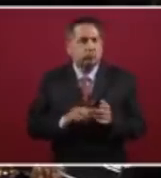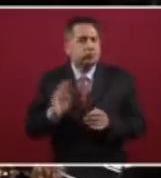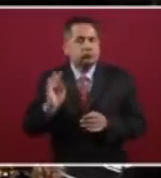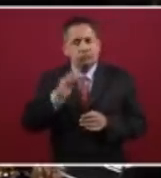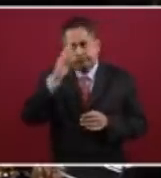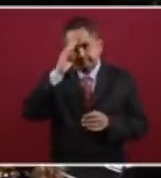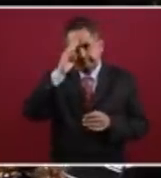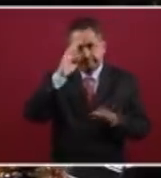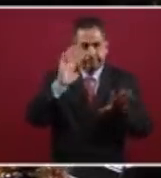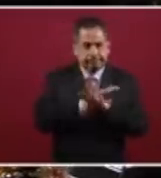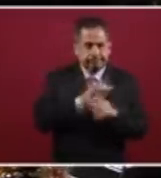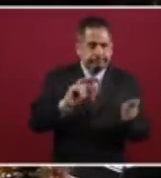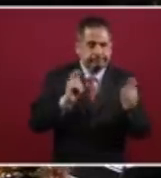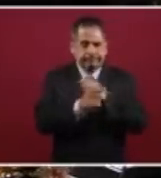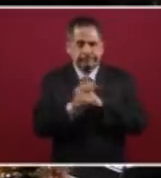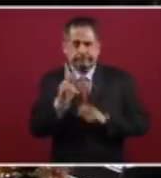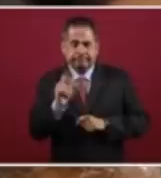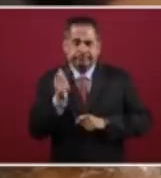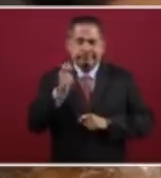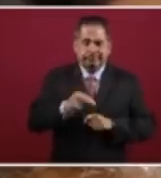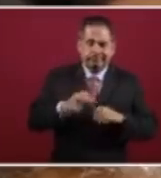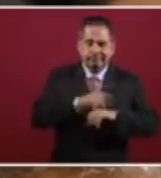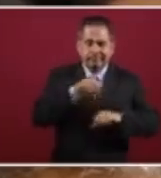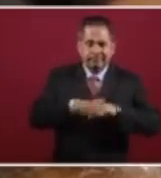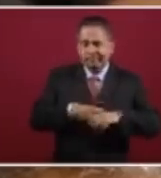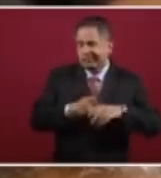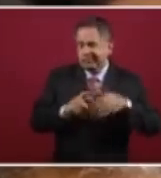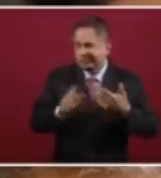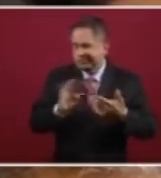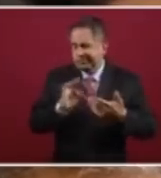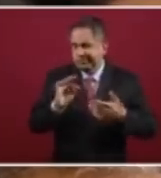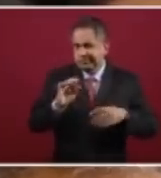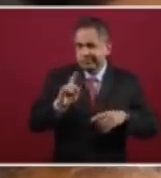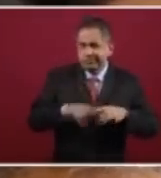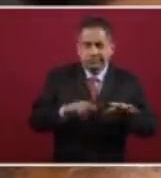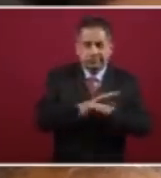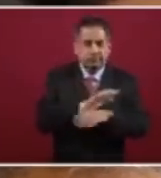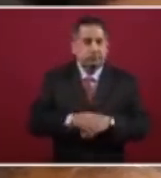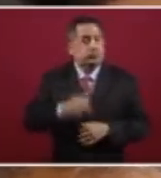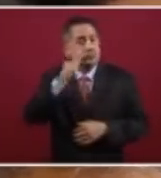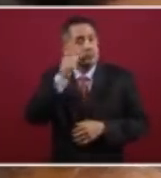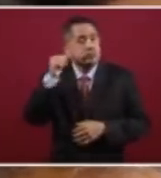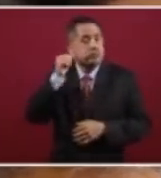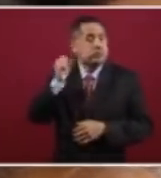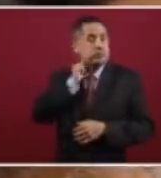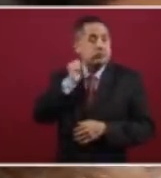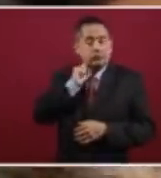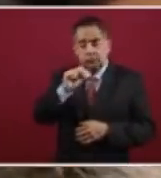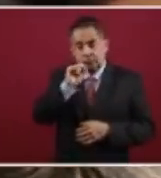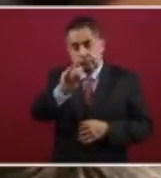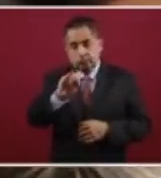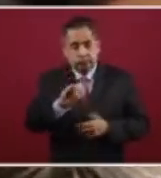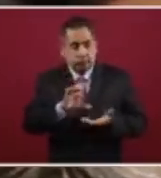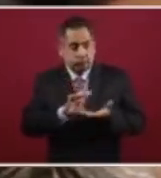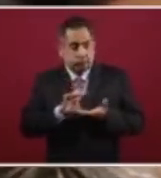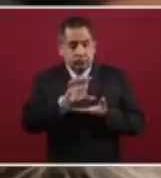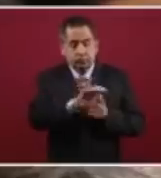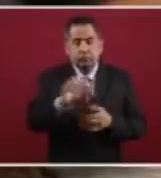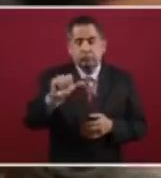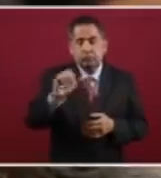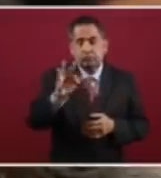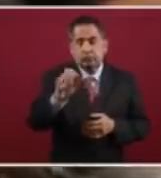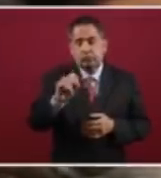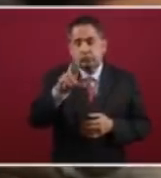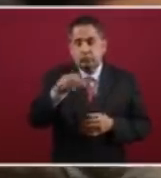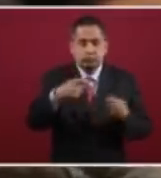está pensándose cambiar el nombre al Plan Nacional de Infraestructura. También sobre ayer el Senado aprobó la flexibilización de inversión a las Afores.